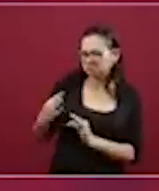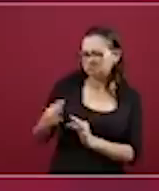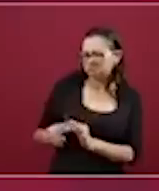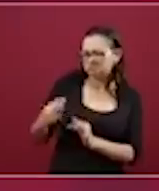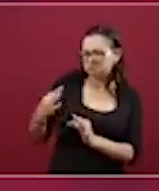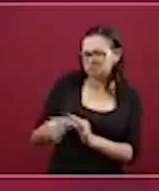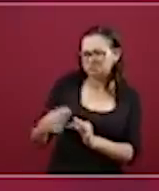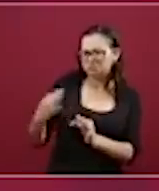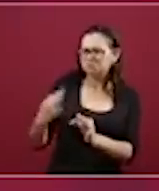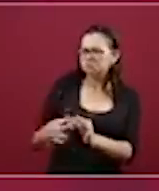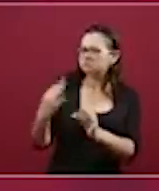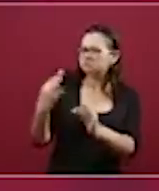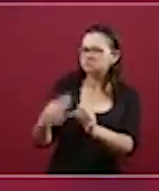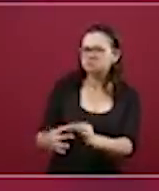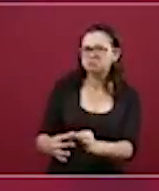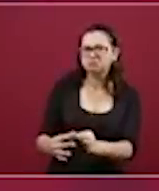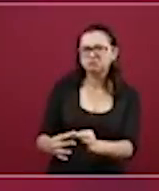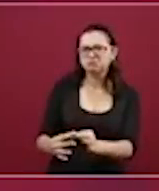razón,